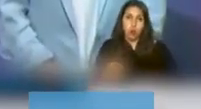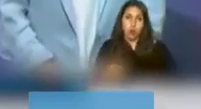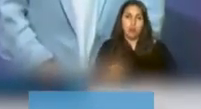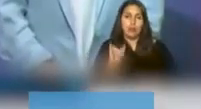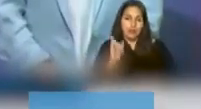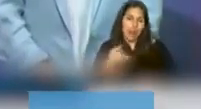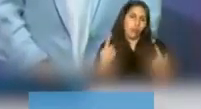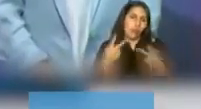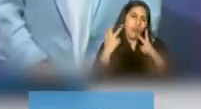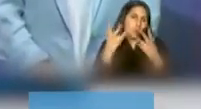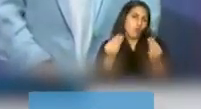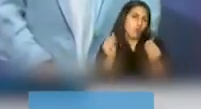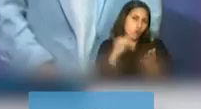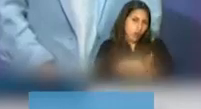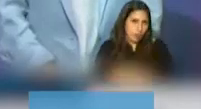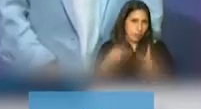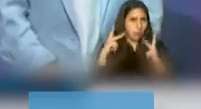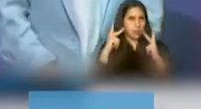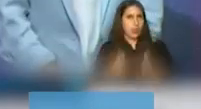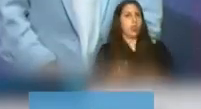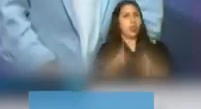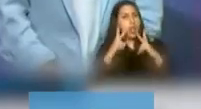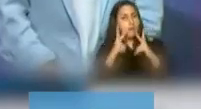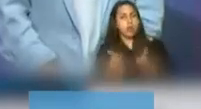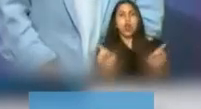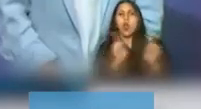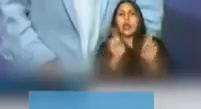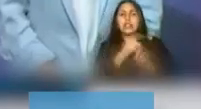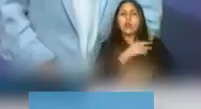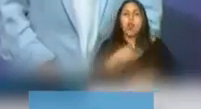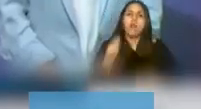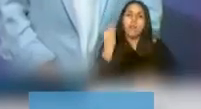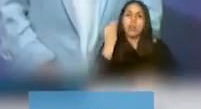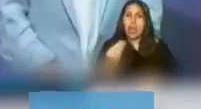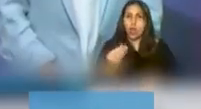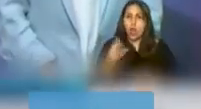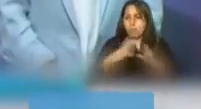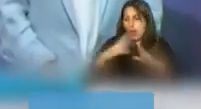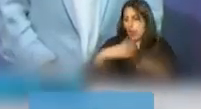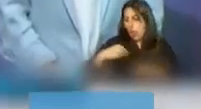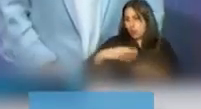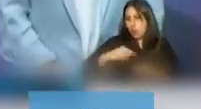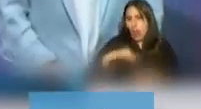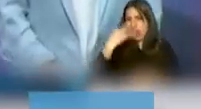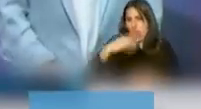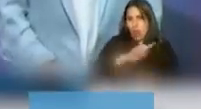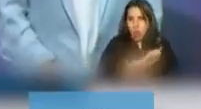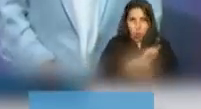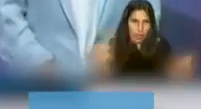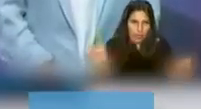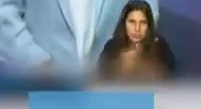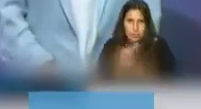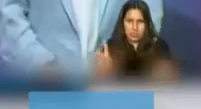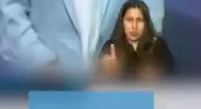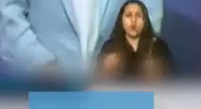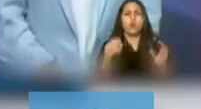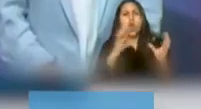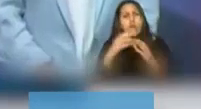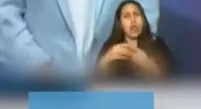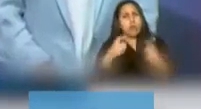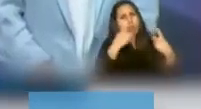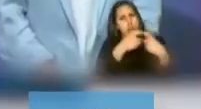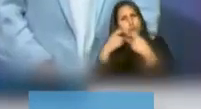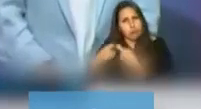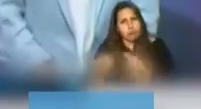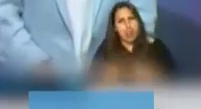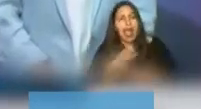ganara la calle Pou, atacaría los llamados nuevos derechos. Cuando él ha dicho, bueno, porque no ha votado, porque uh-huh. sus principios,